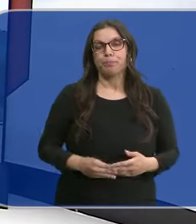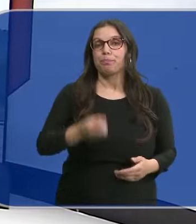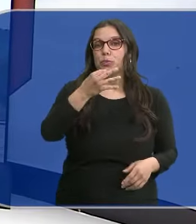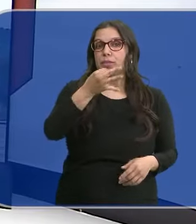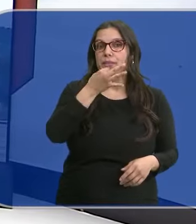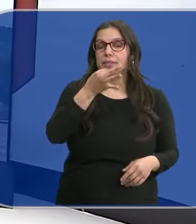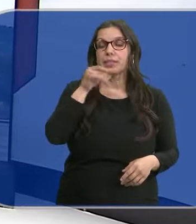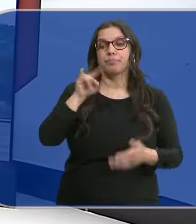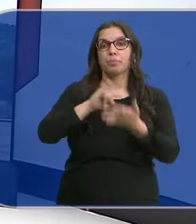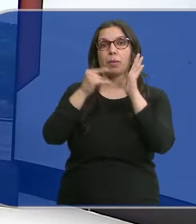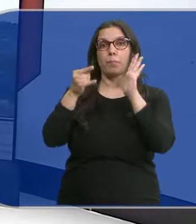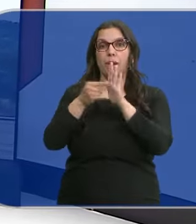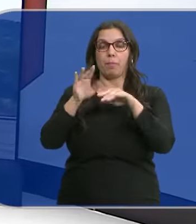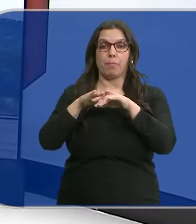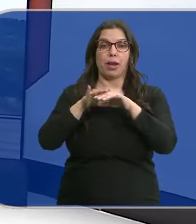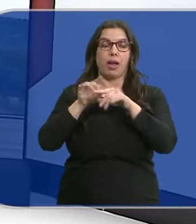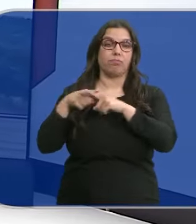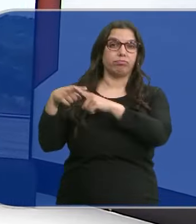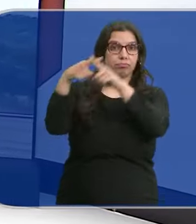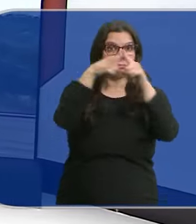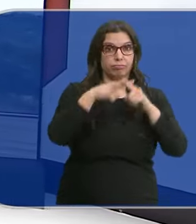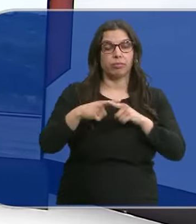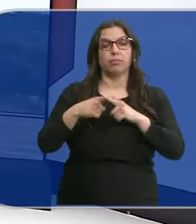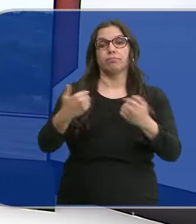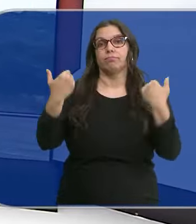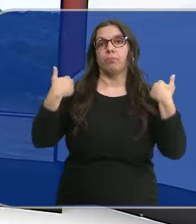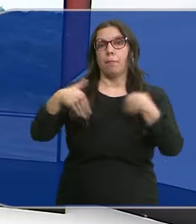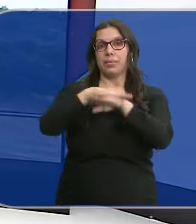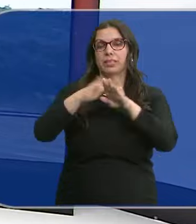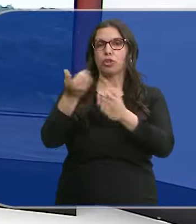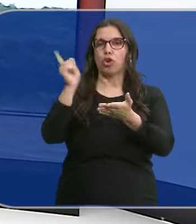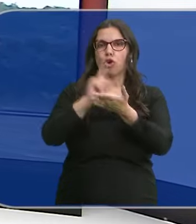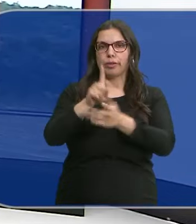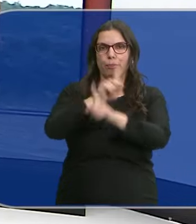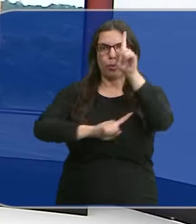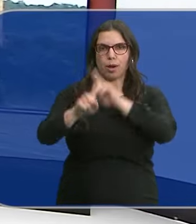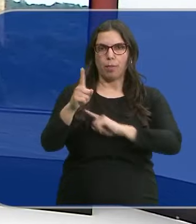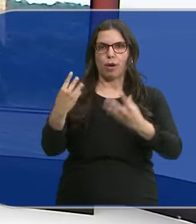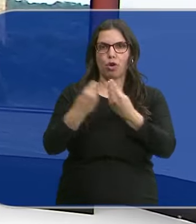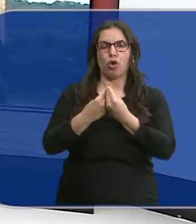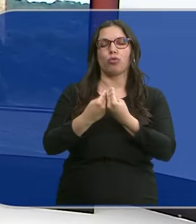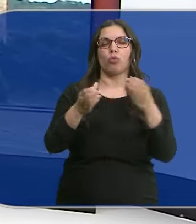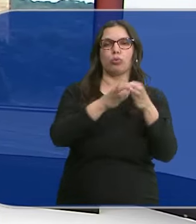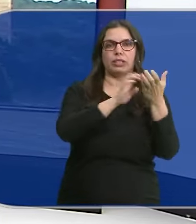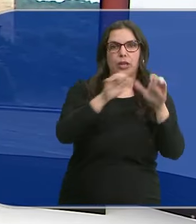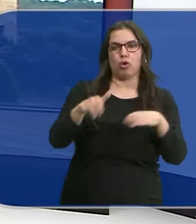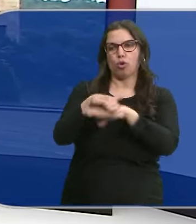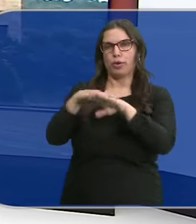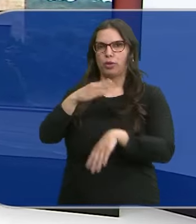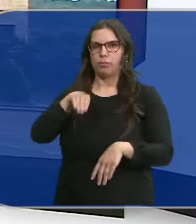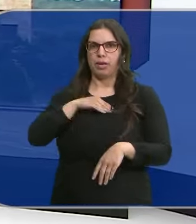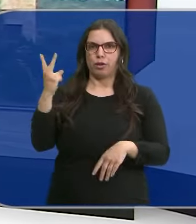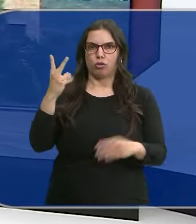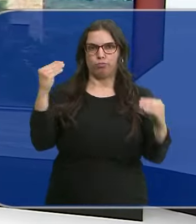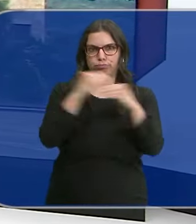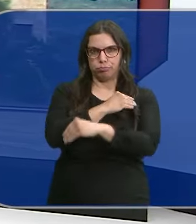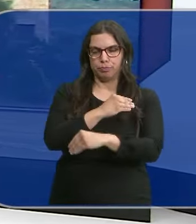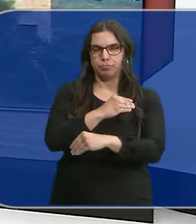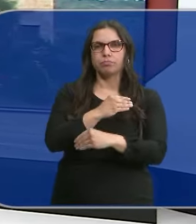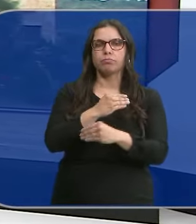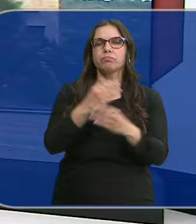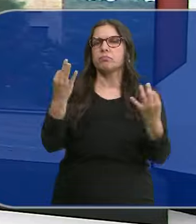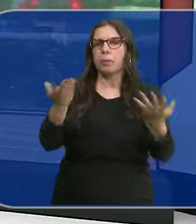Buenas tardes. Este plan de realojo, dirigido por el Ministerio, ha vuelto a generar un conflicto entre administraciones. Junta y Gobierno Central no se ponen de acuerdo.